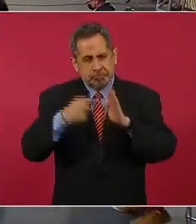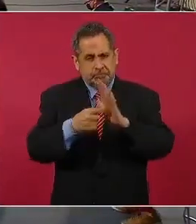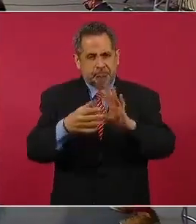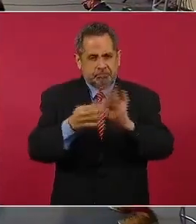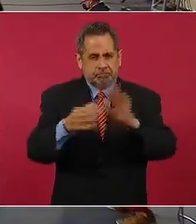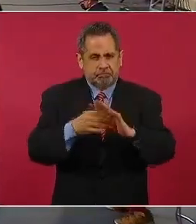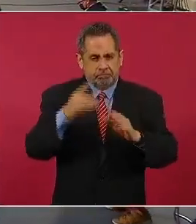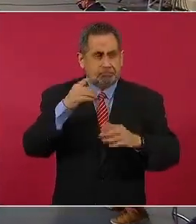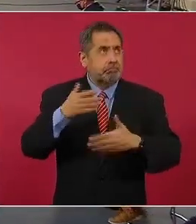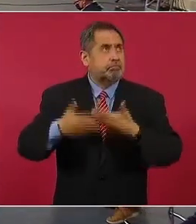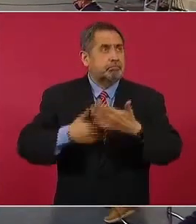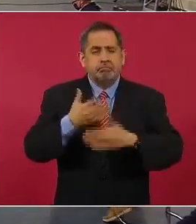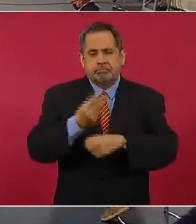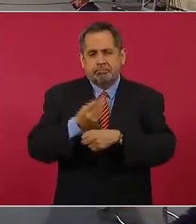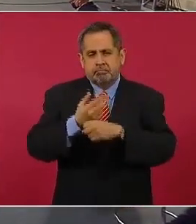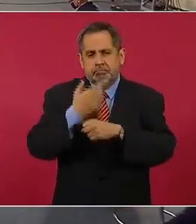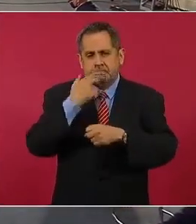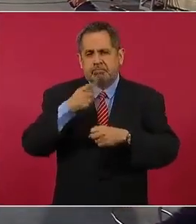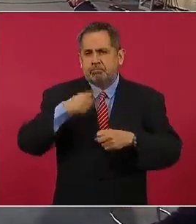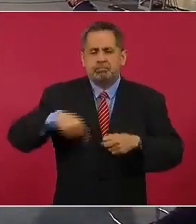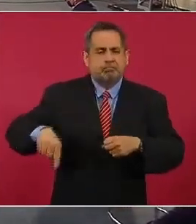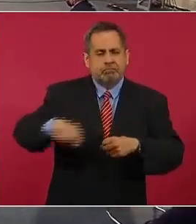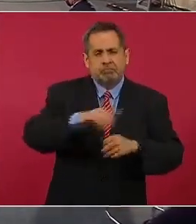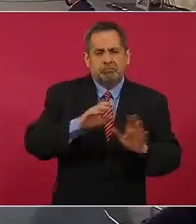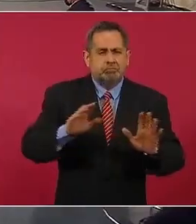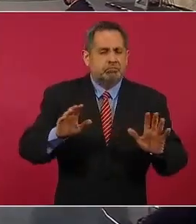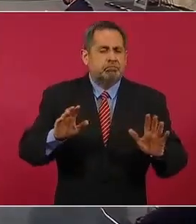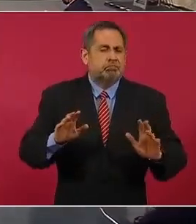para mejorar la situación